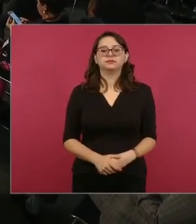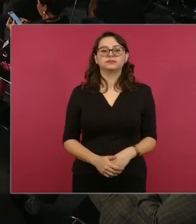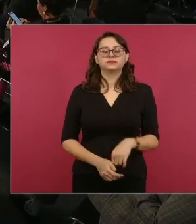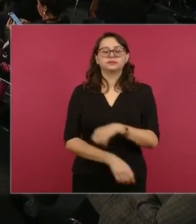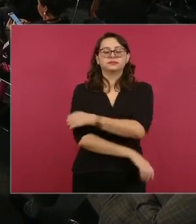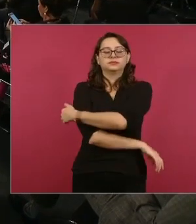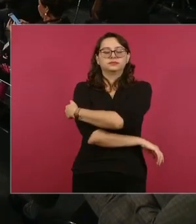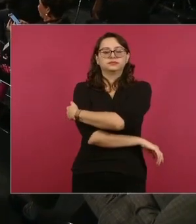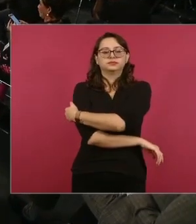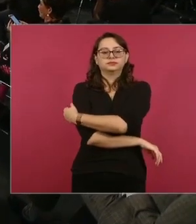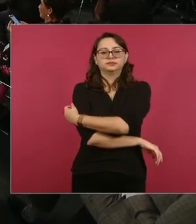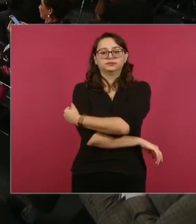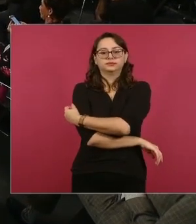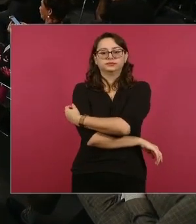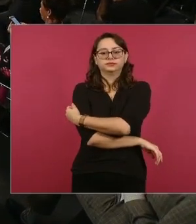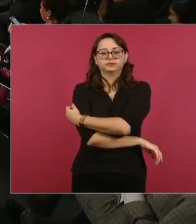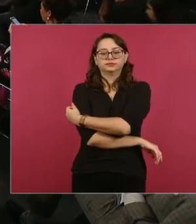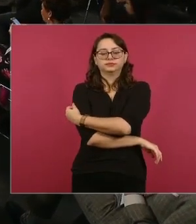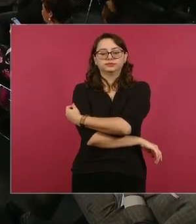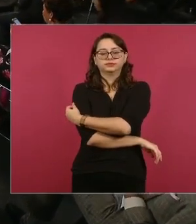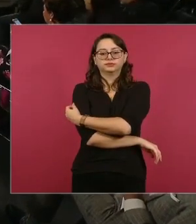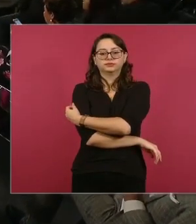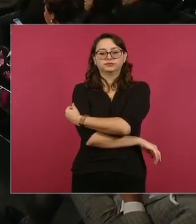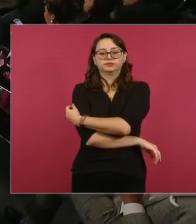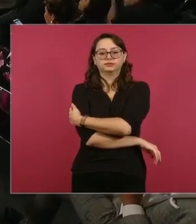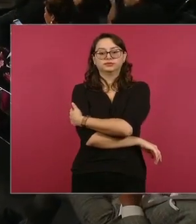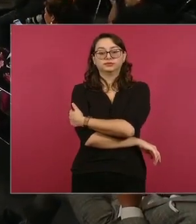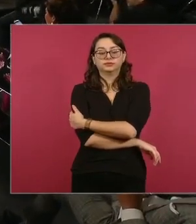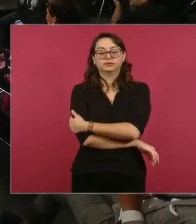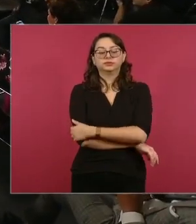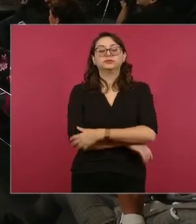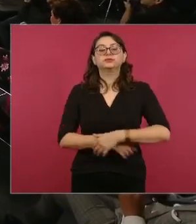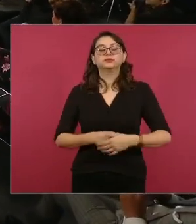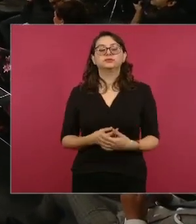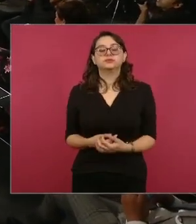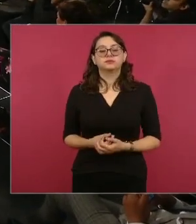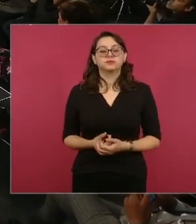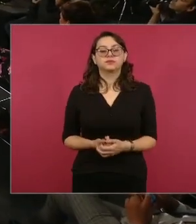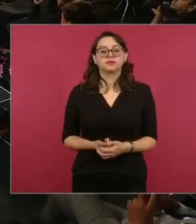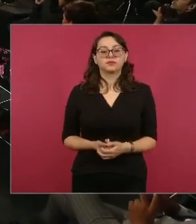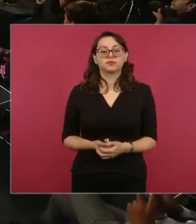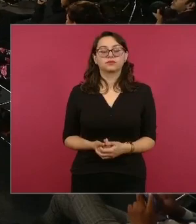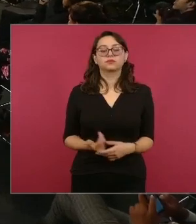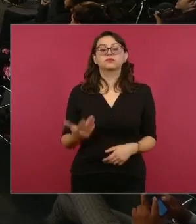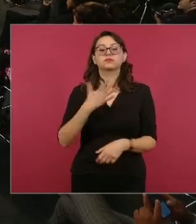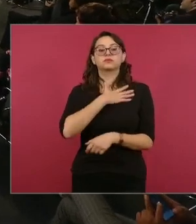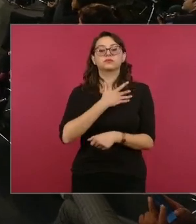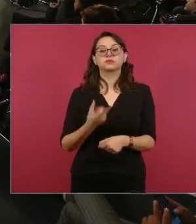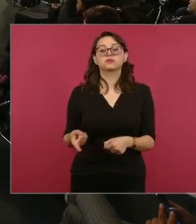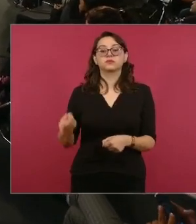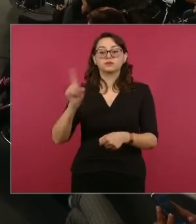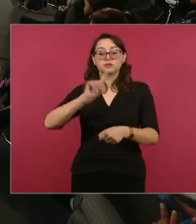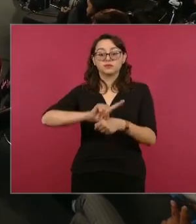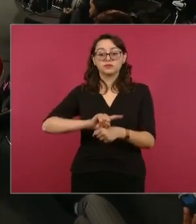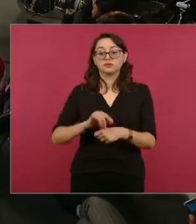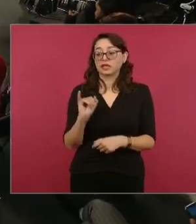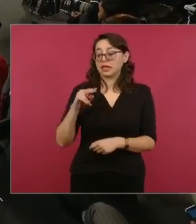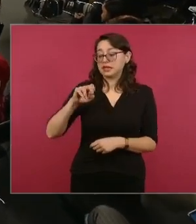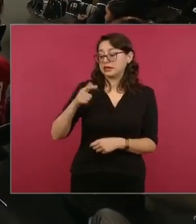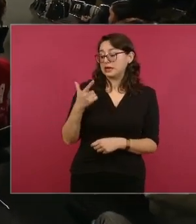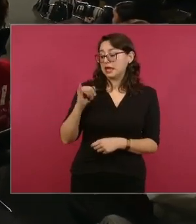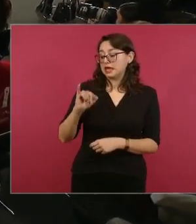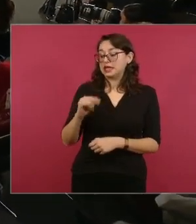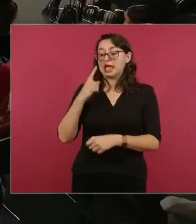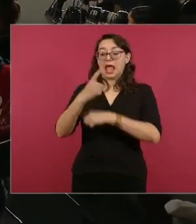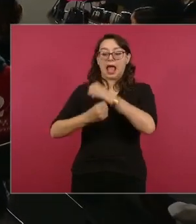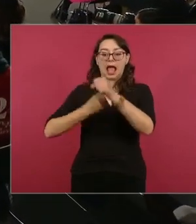Sí, buenos días. Esta encuesta del INEGI es anual. Es una encuesta sobre victimización y